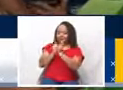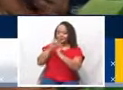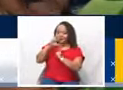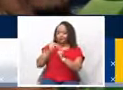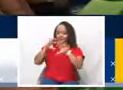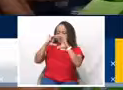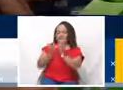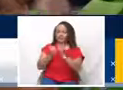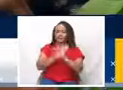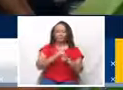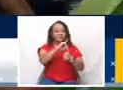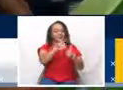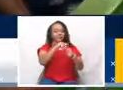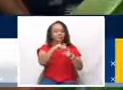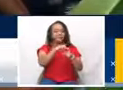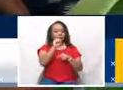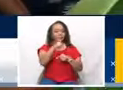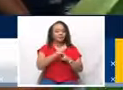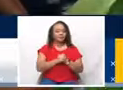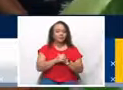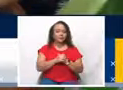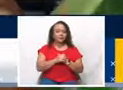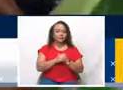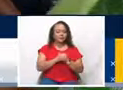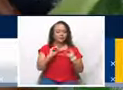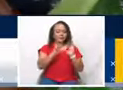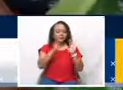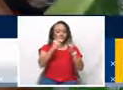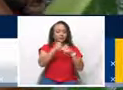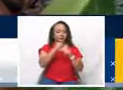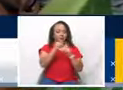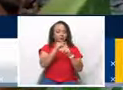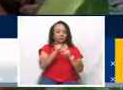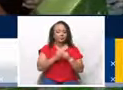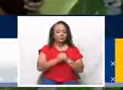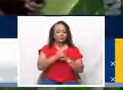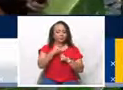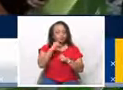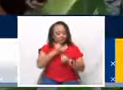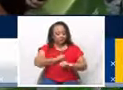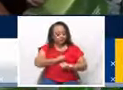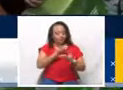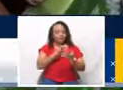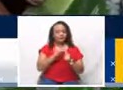paralímpico del mundo. Primer nieto, sí. Claro, no hay palabra para expresar.